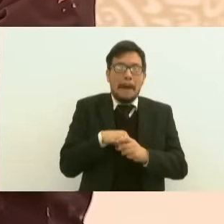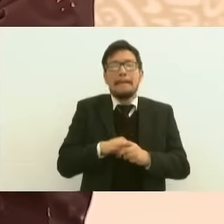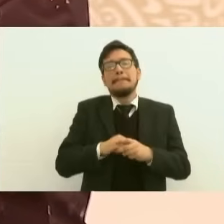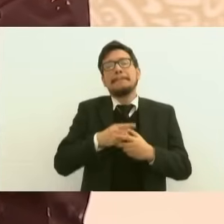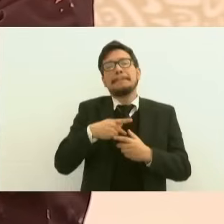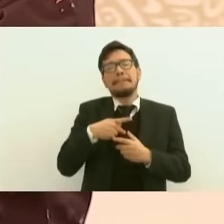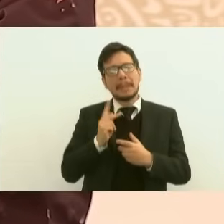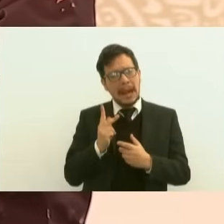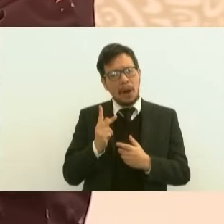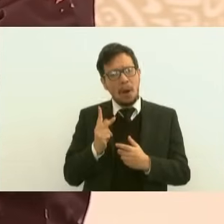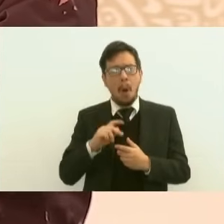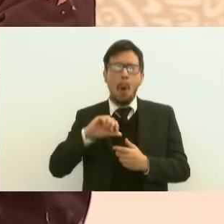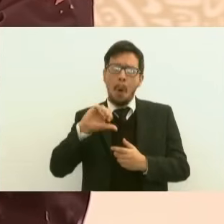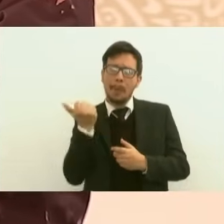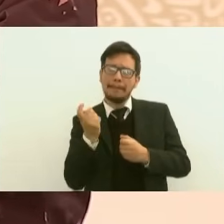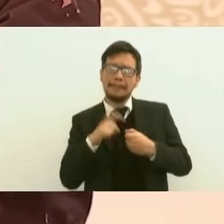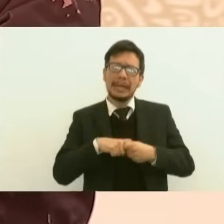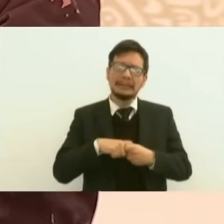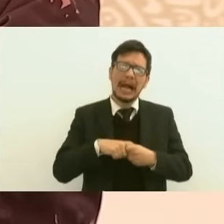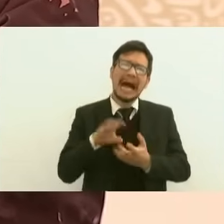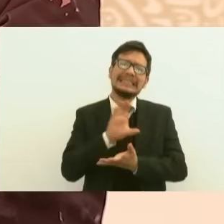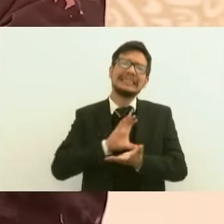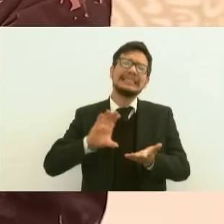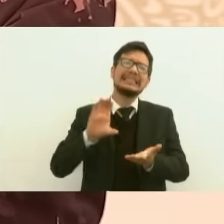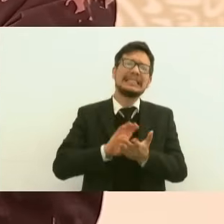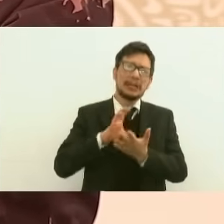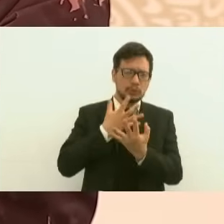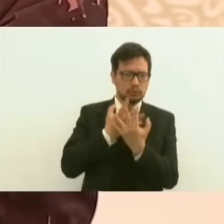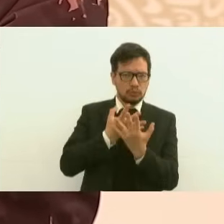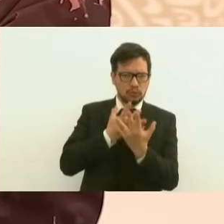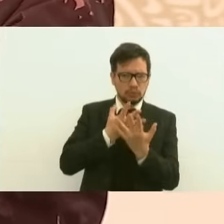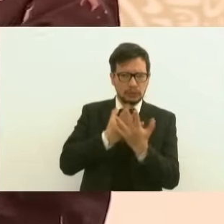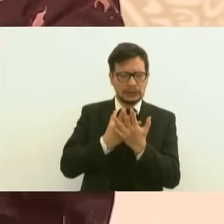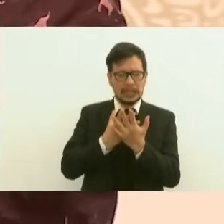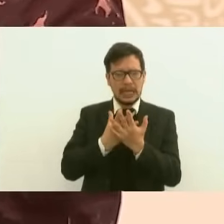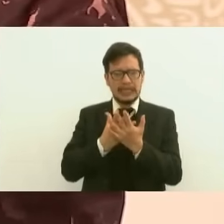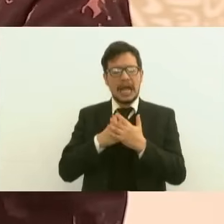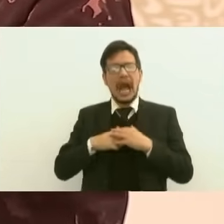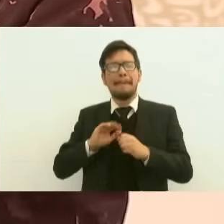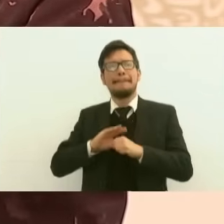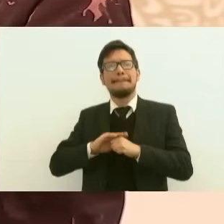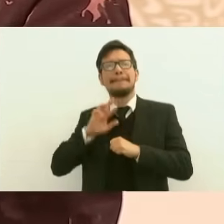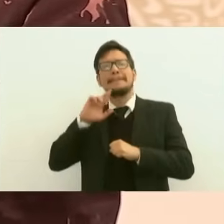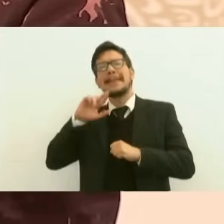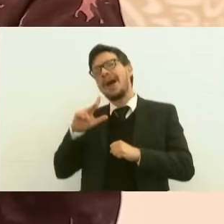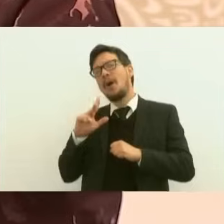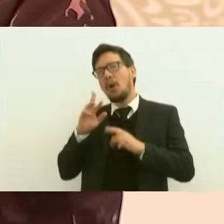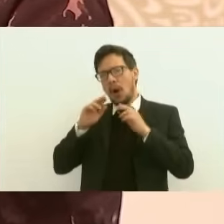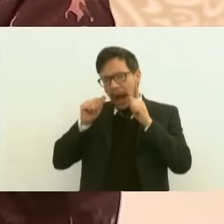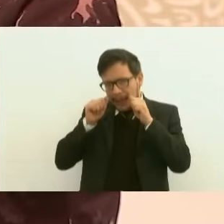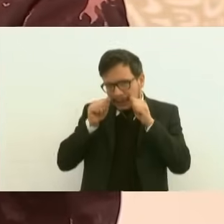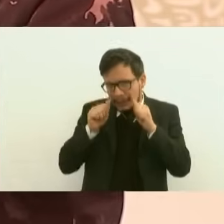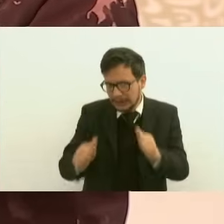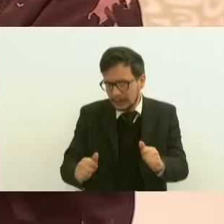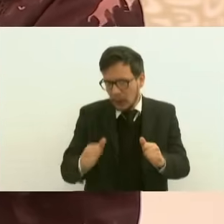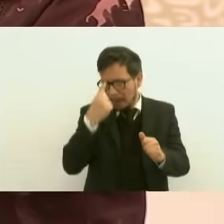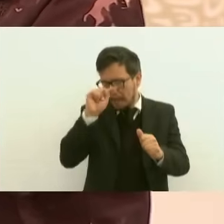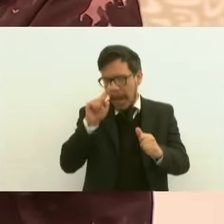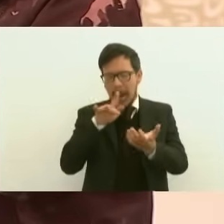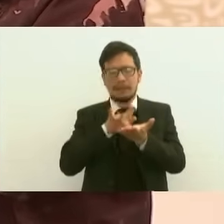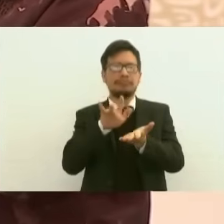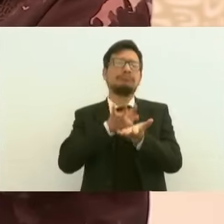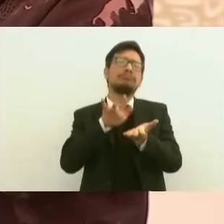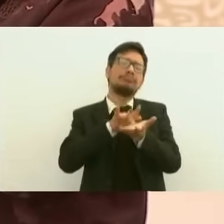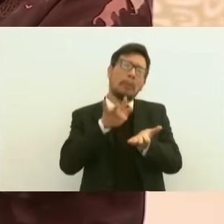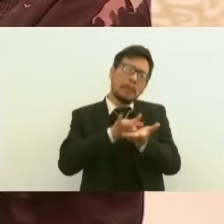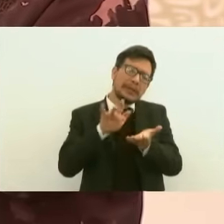seguir atendiendo las solicitudes de todos los estados para apoyar en la gobernabilidad de